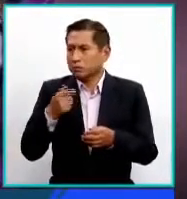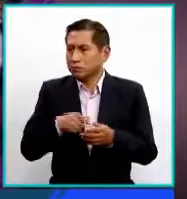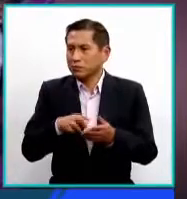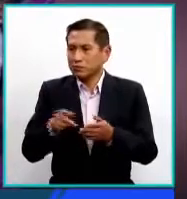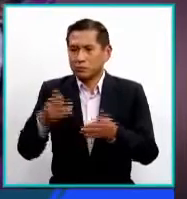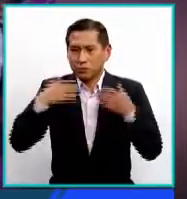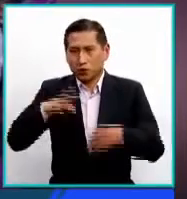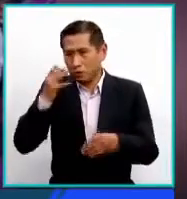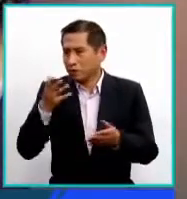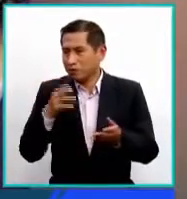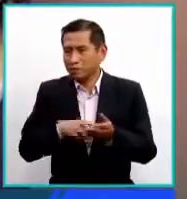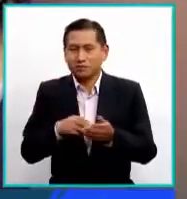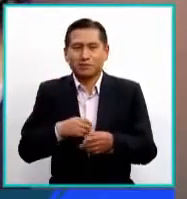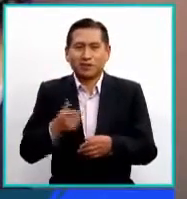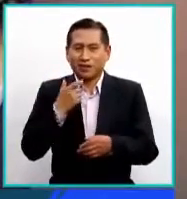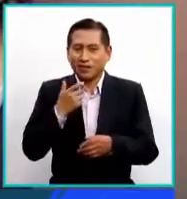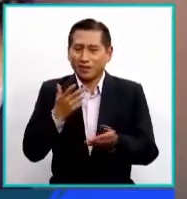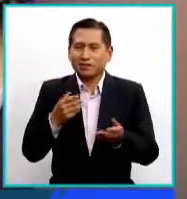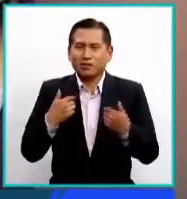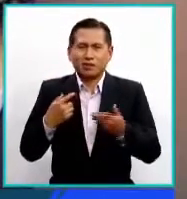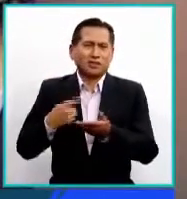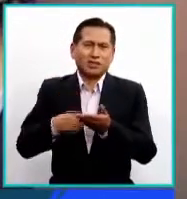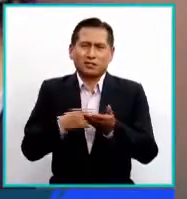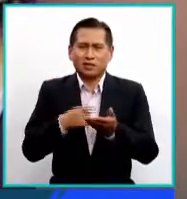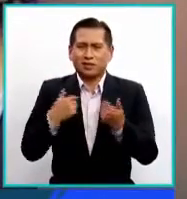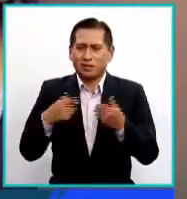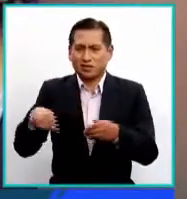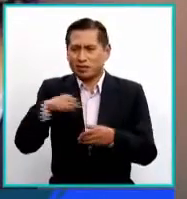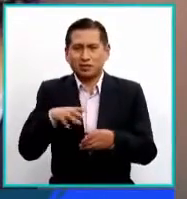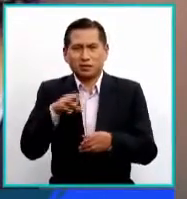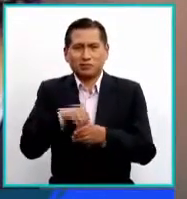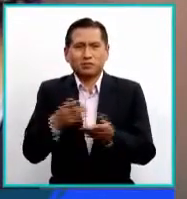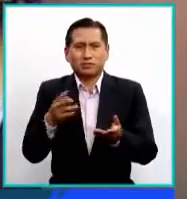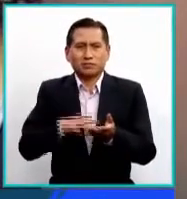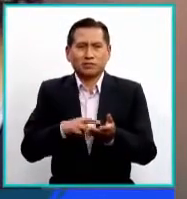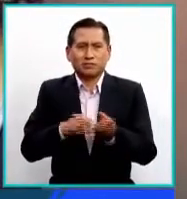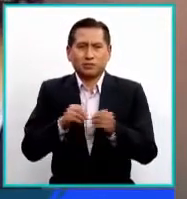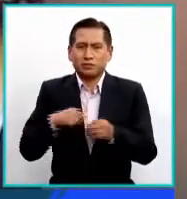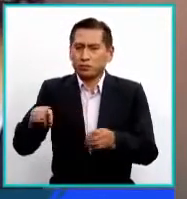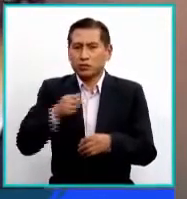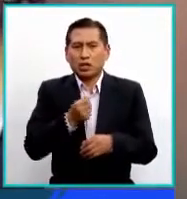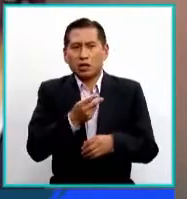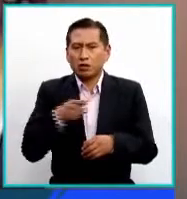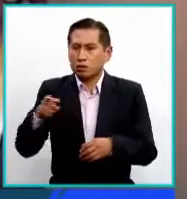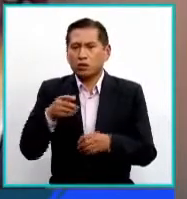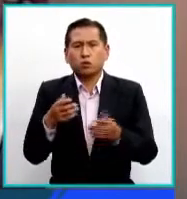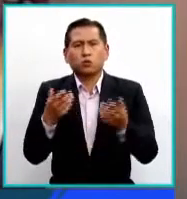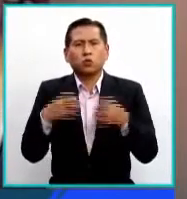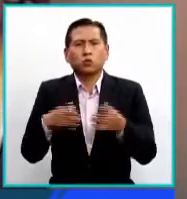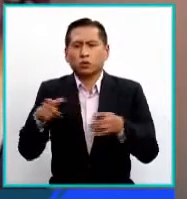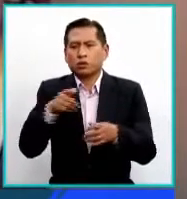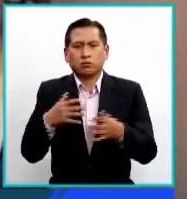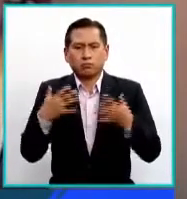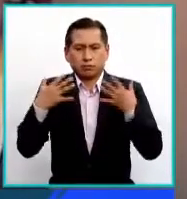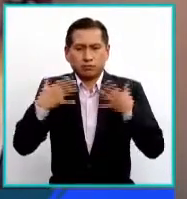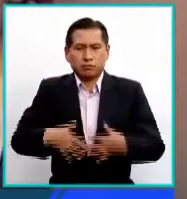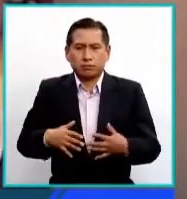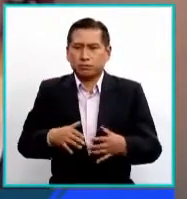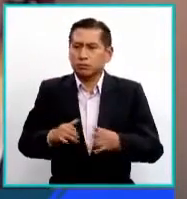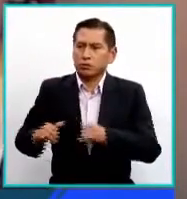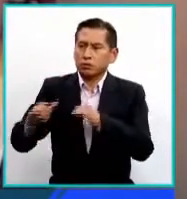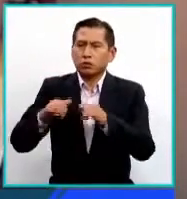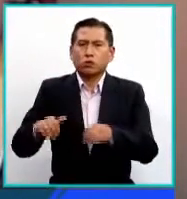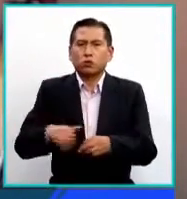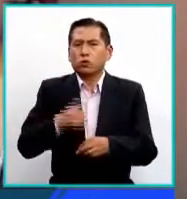de hombre? Hay unos debates también internamente, ¿no? Claro, porque, claro, algunas se resisten a vestirse como, o